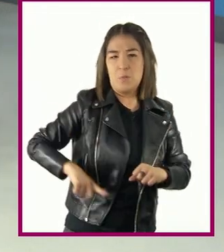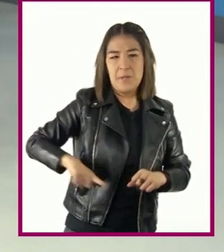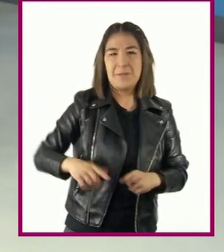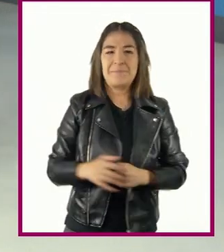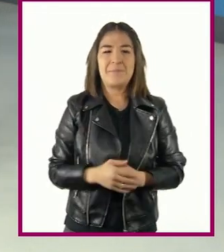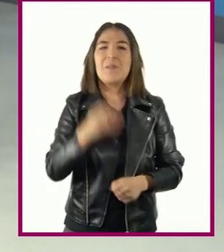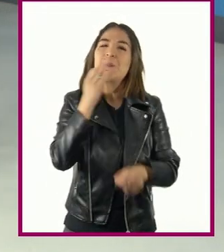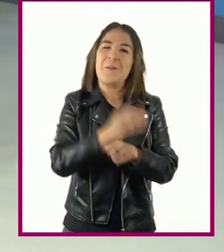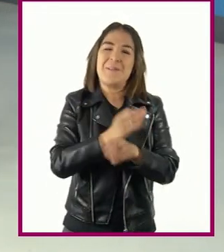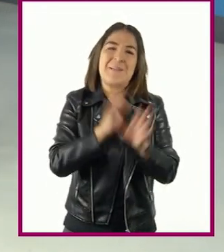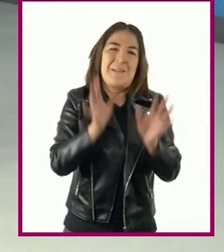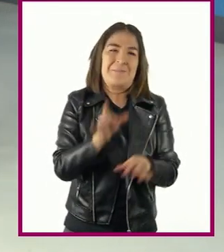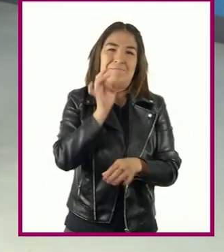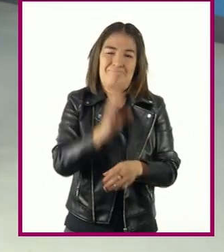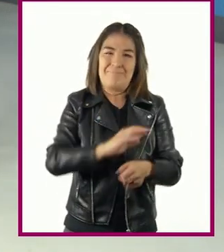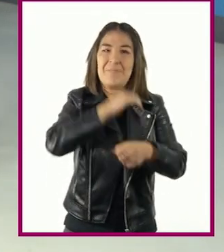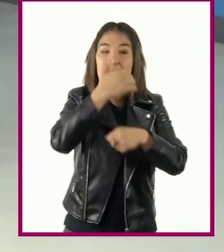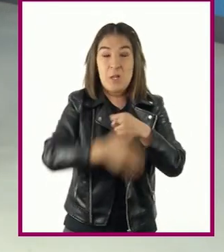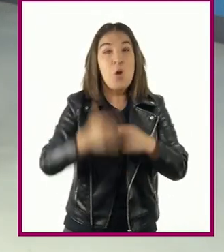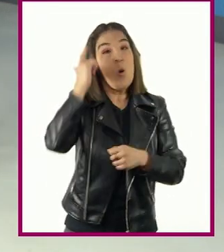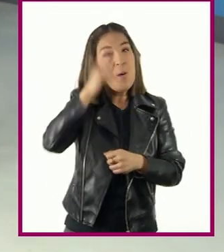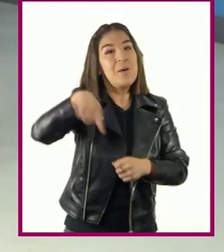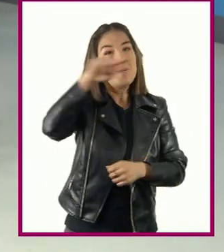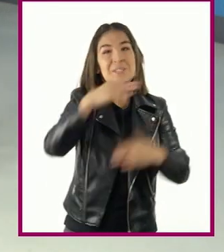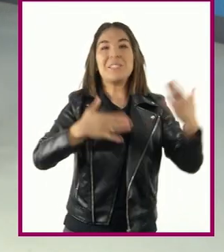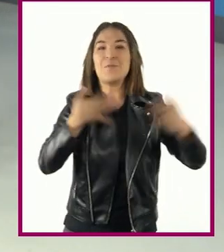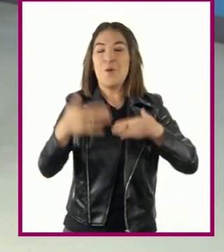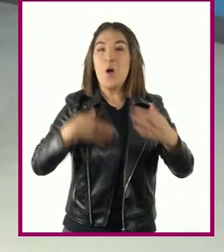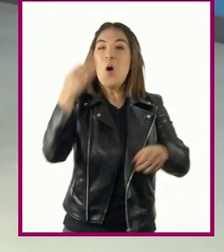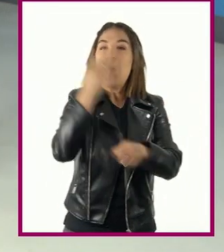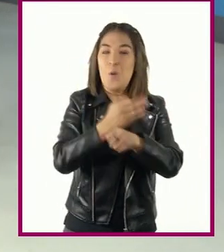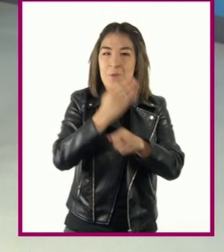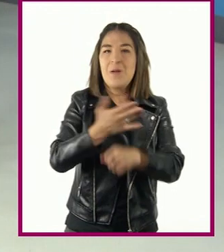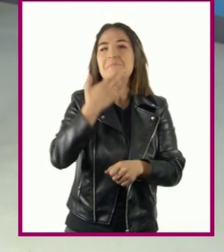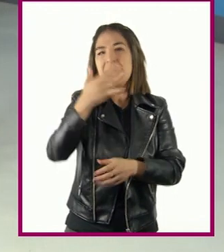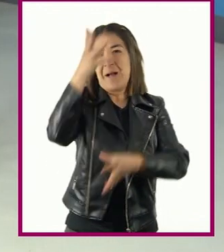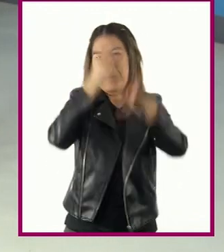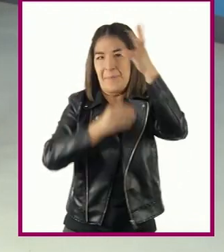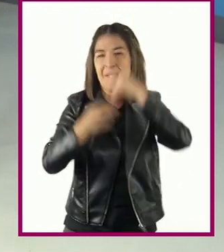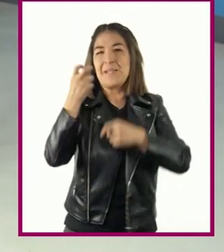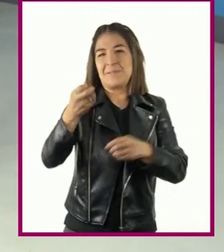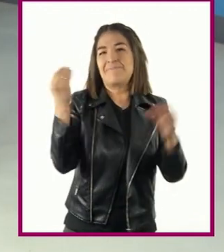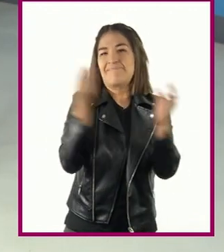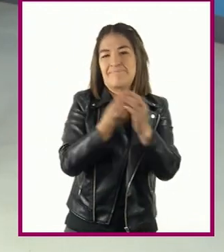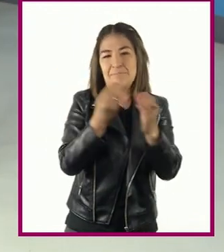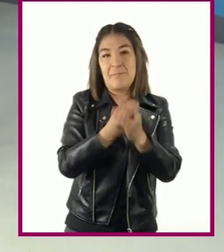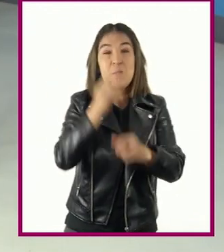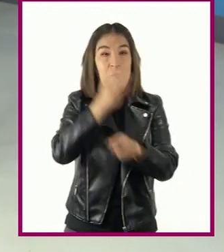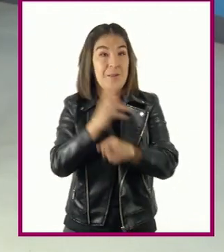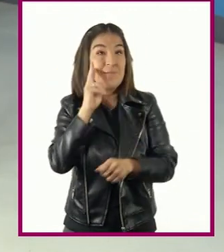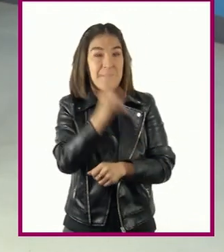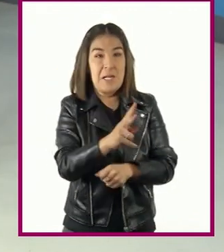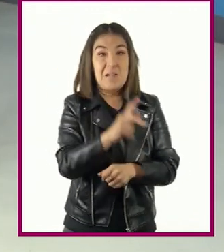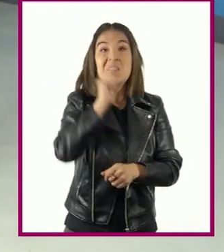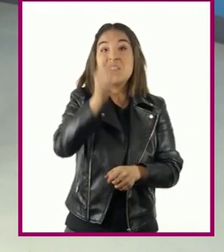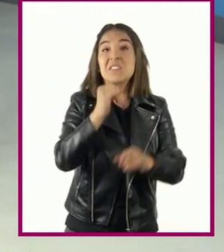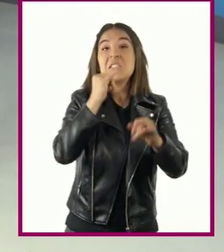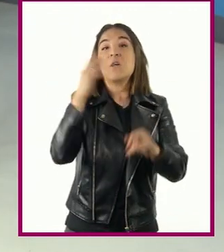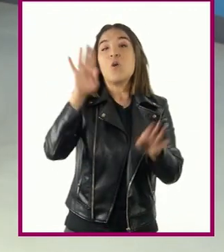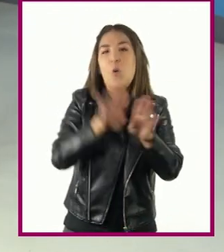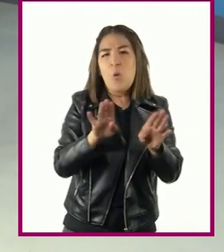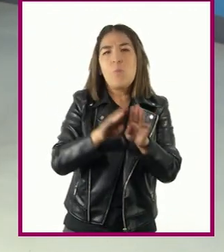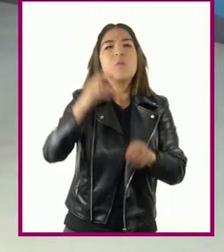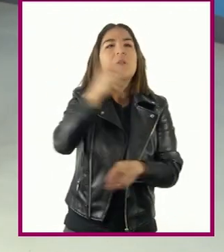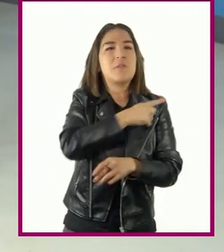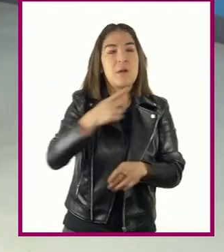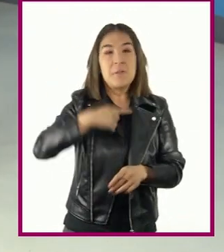Estamos por concluir. Esperamos que hayan disfrutado y aprendido mucho en esta sesión. Como ven, la revisión de cómo se